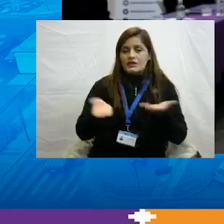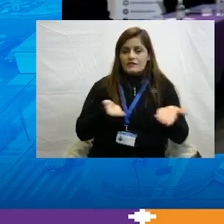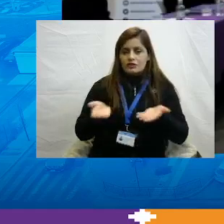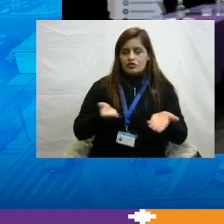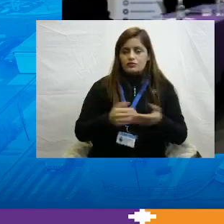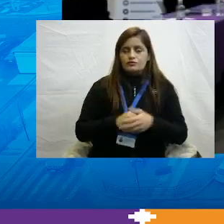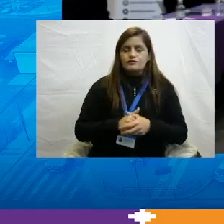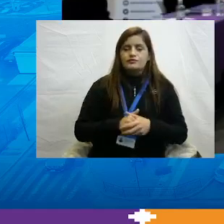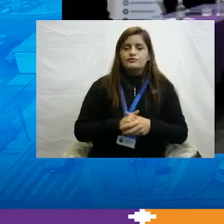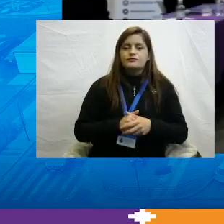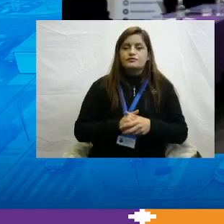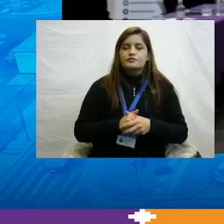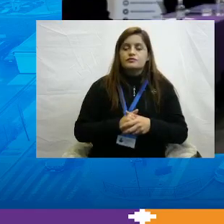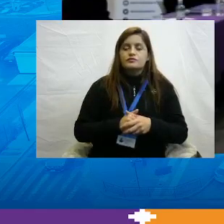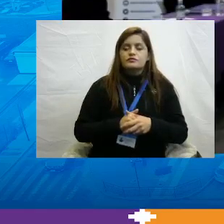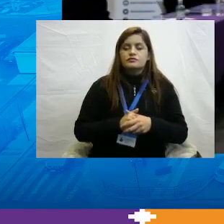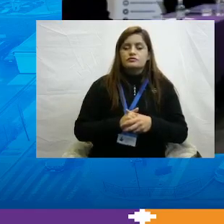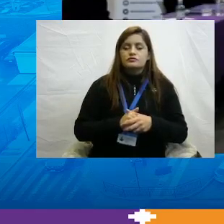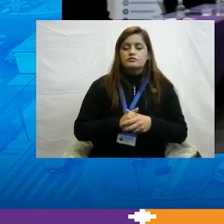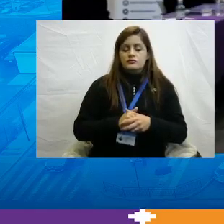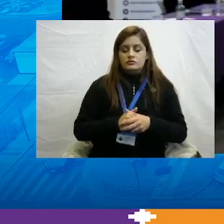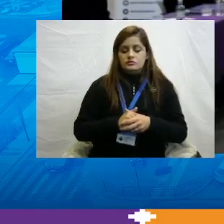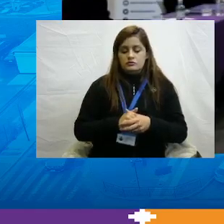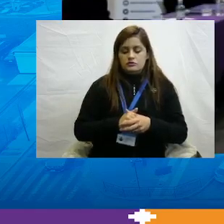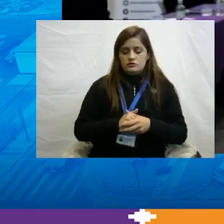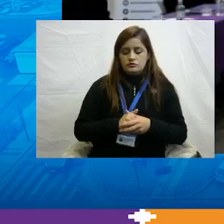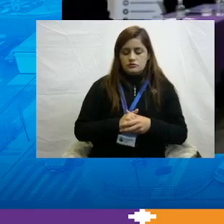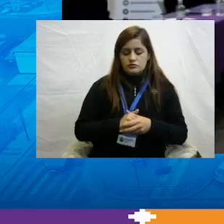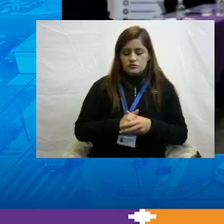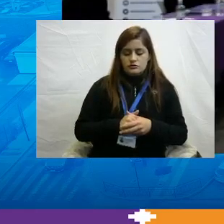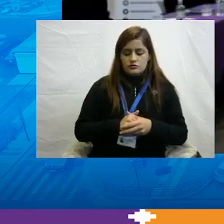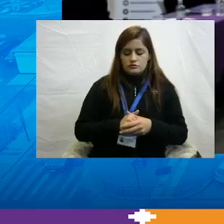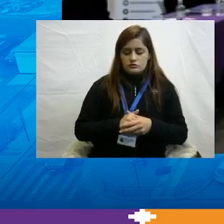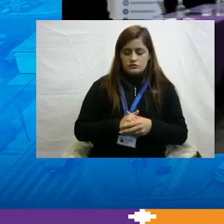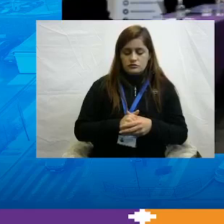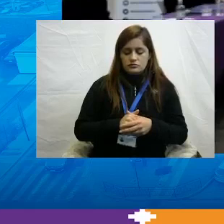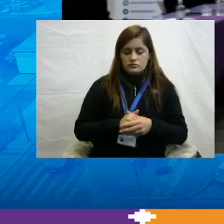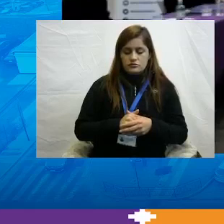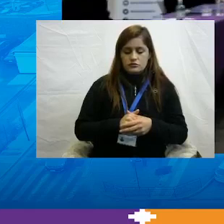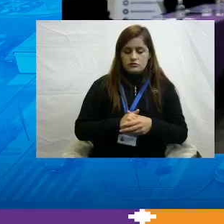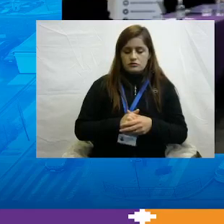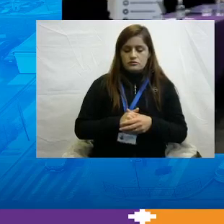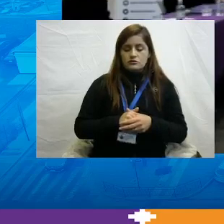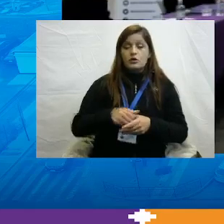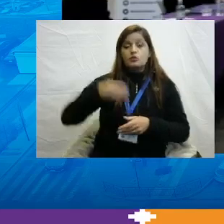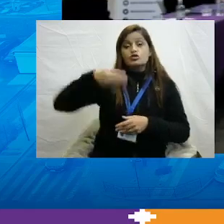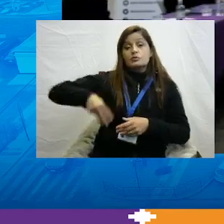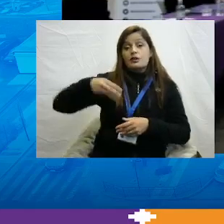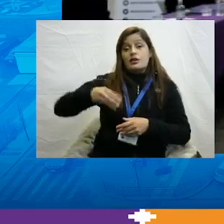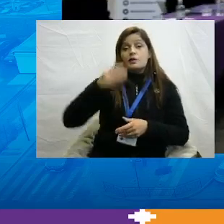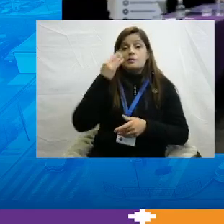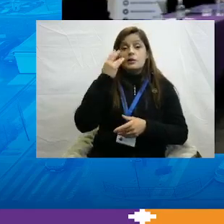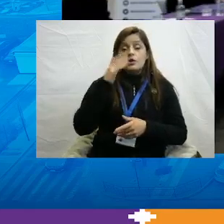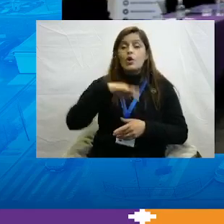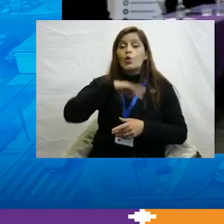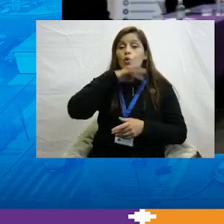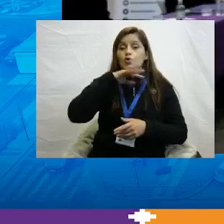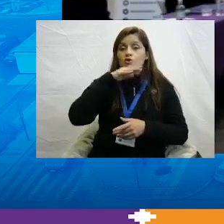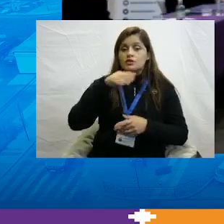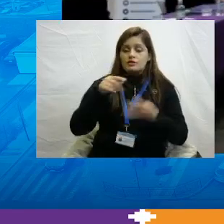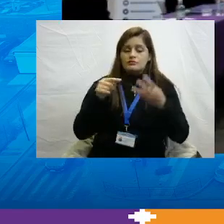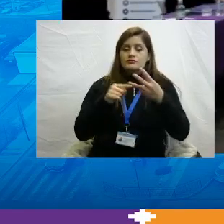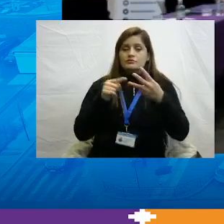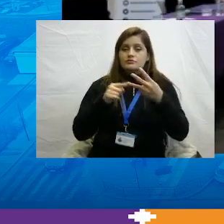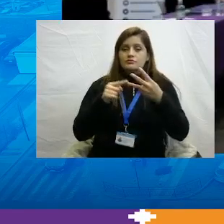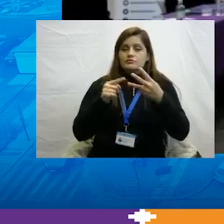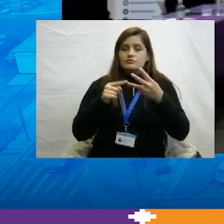ha prestado la cosa, que es este caso. En razón de aquello, la Ilustre Municipalidad de Melipilla hará uso de la facultad de